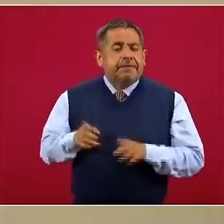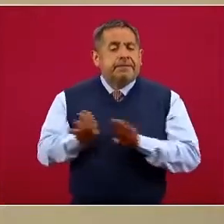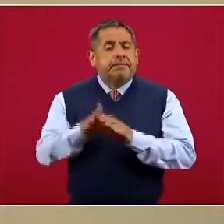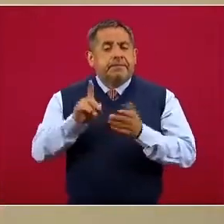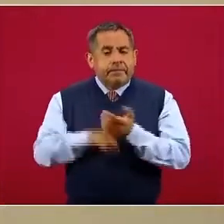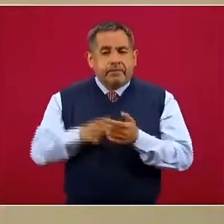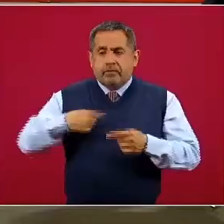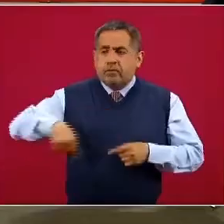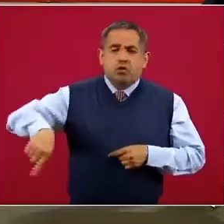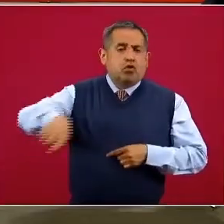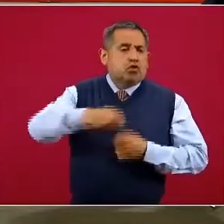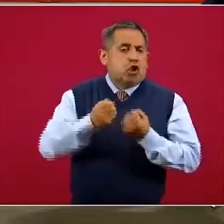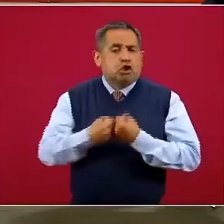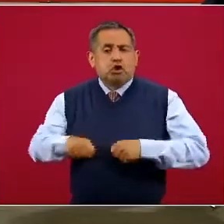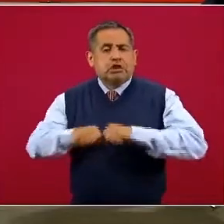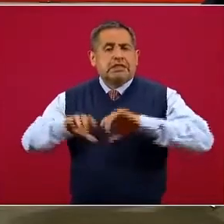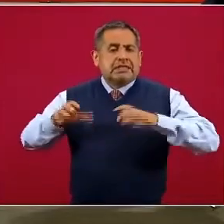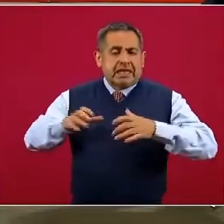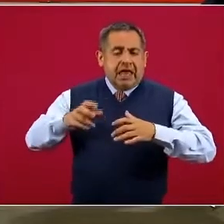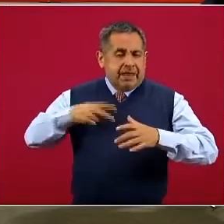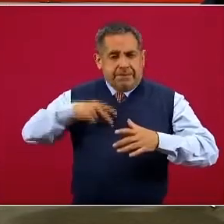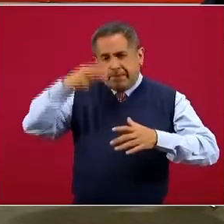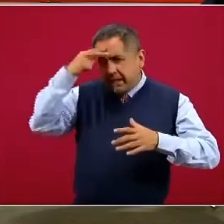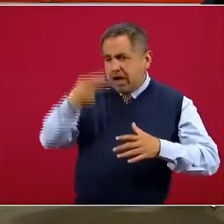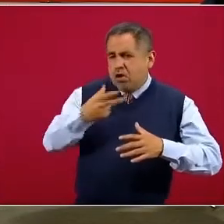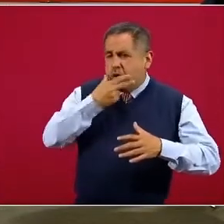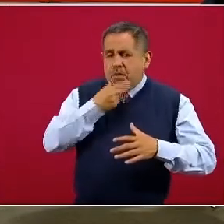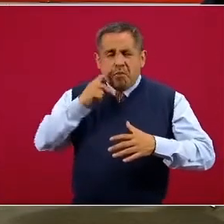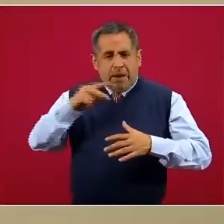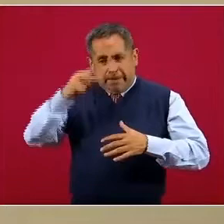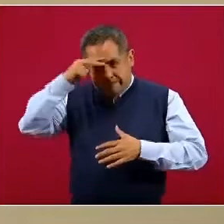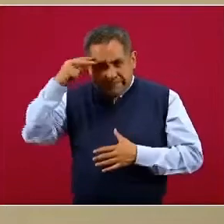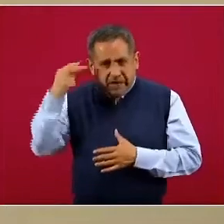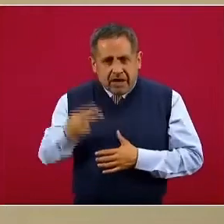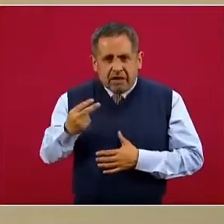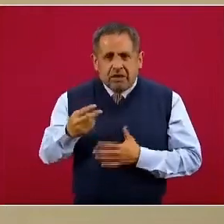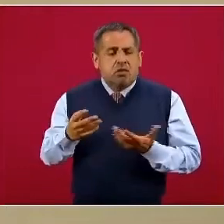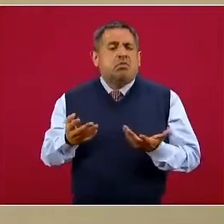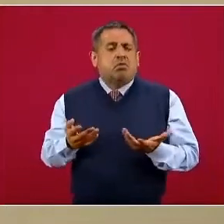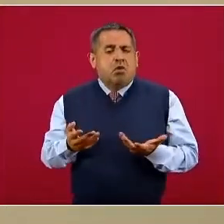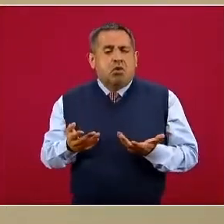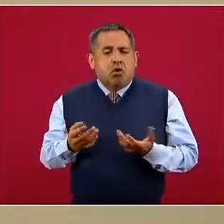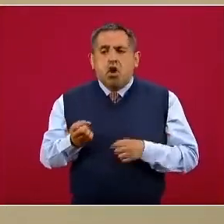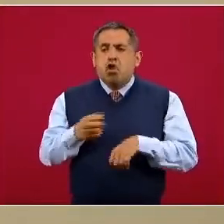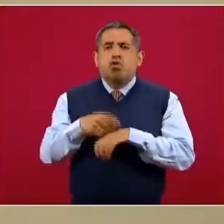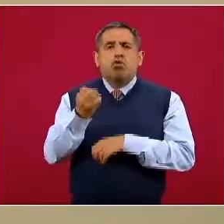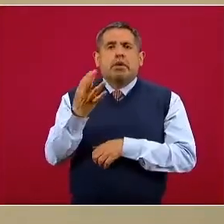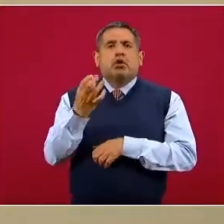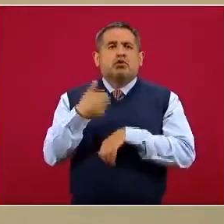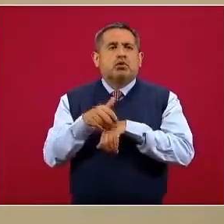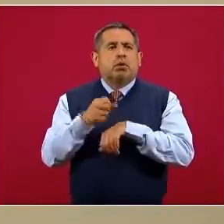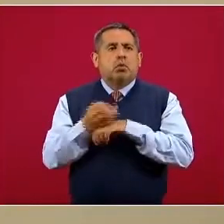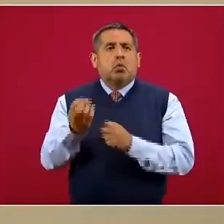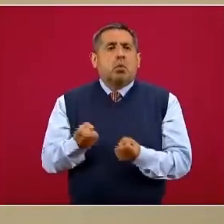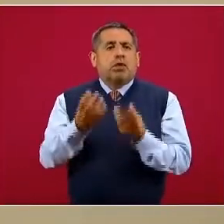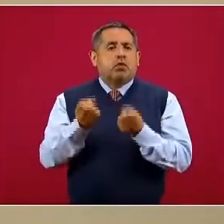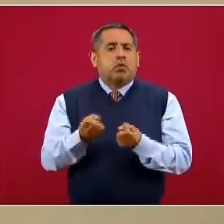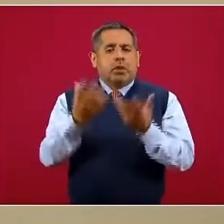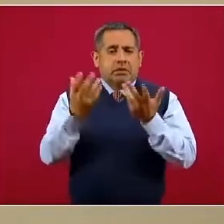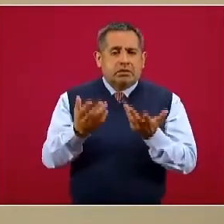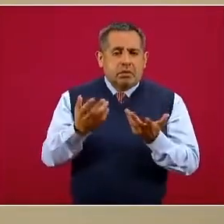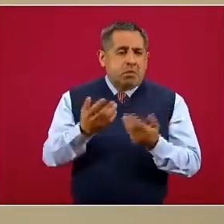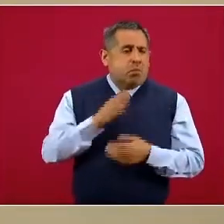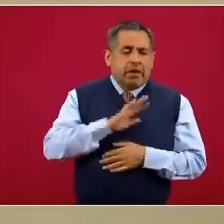finalmente como sociedad, como mexicanas, como mexicanos, no simplemente somos cifras, no se trata de tantos